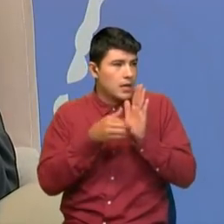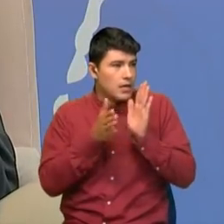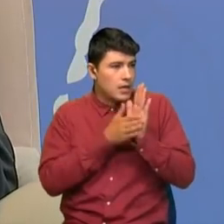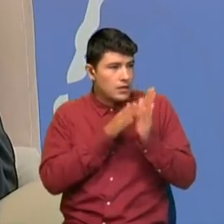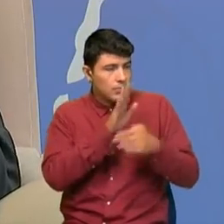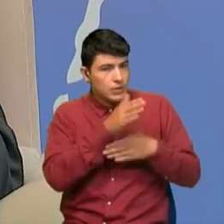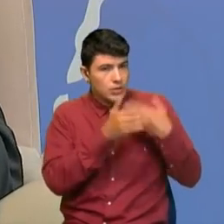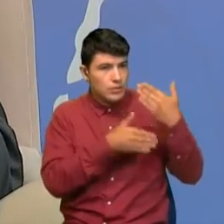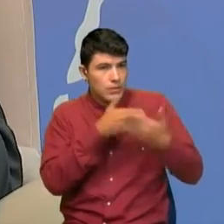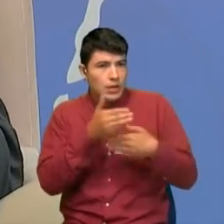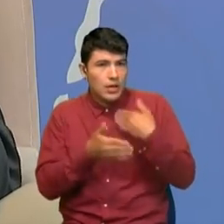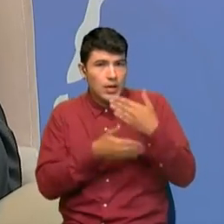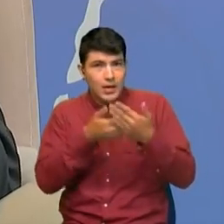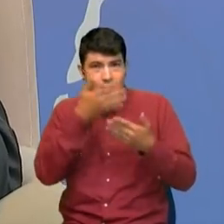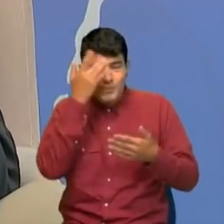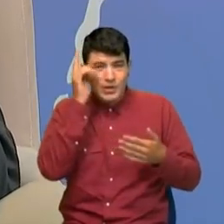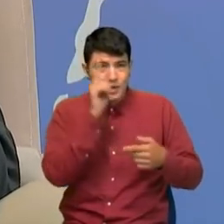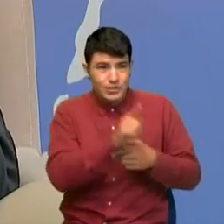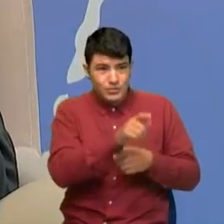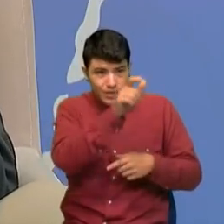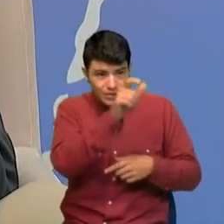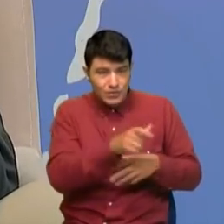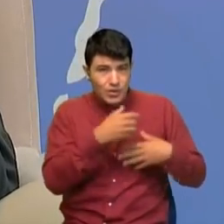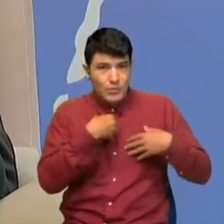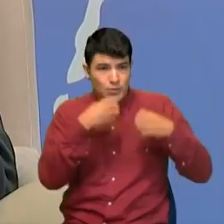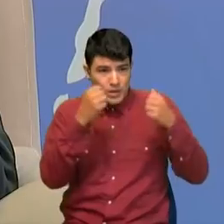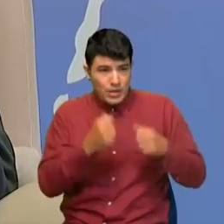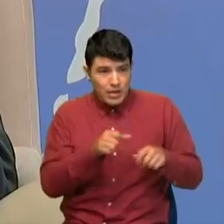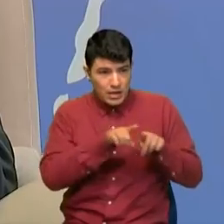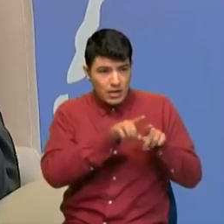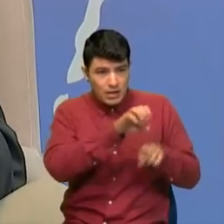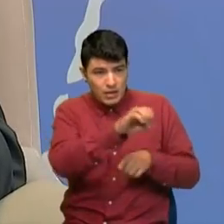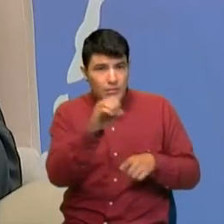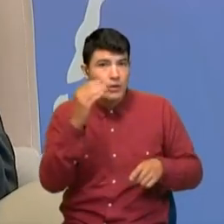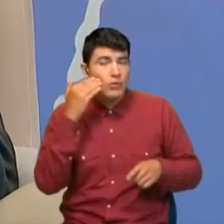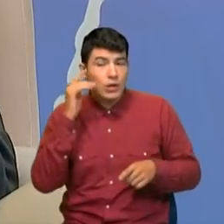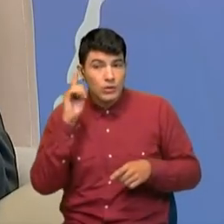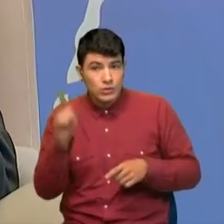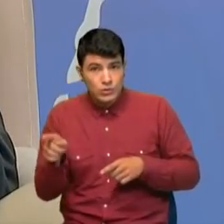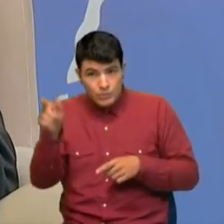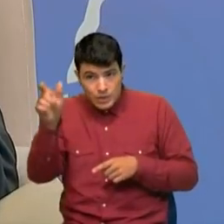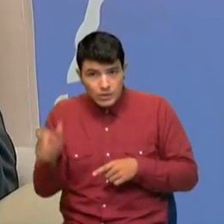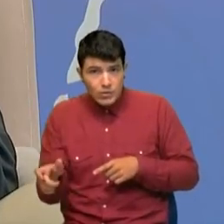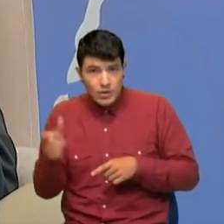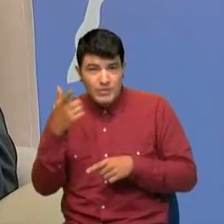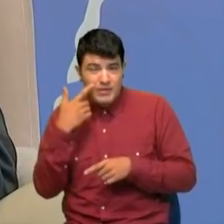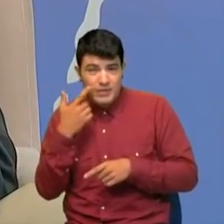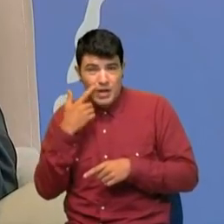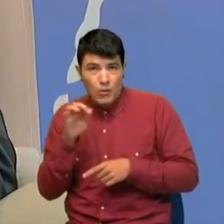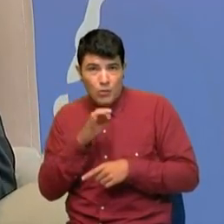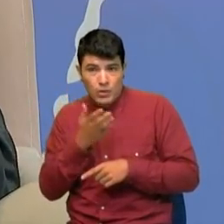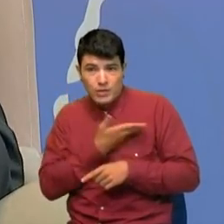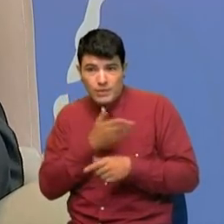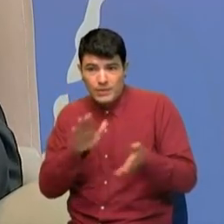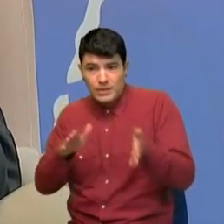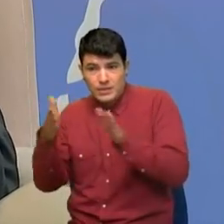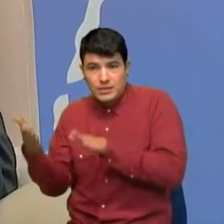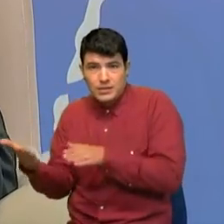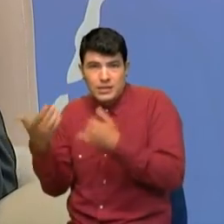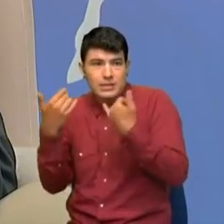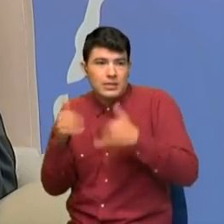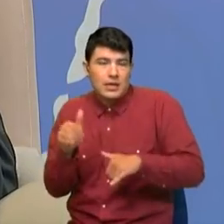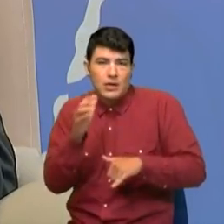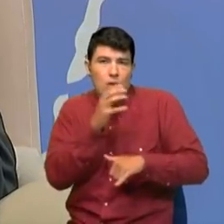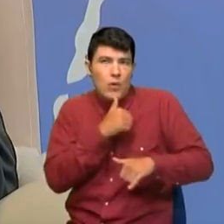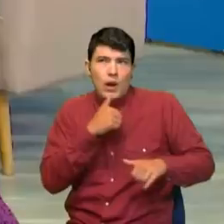Porque si el propietario ya es el hermano en el momento del fallecimiento de esta persona, de la mamá, pues nuestro no